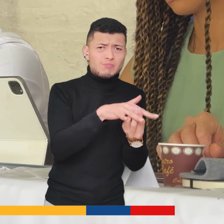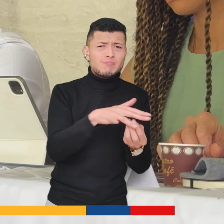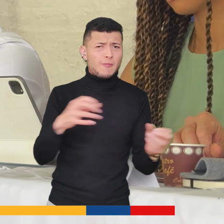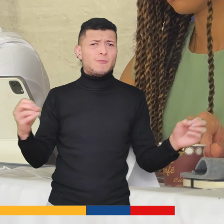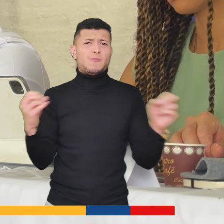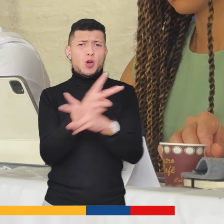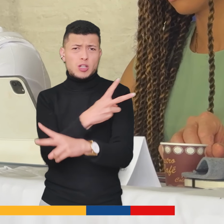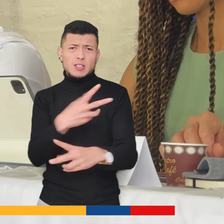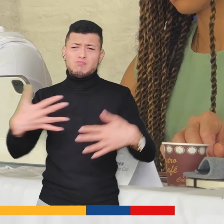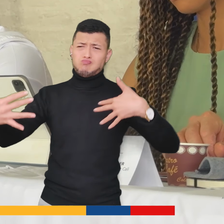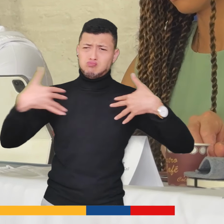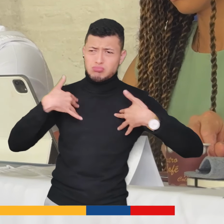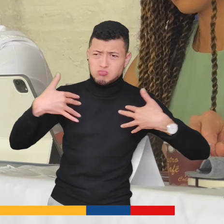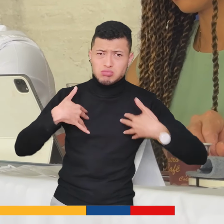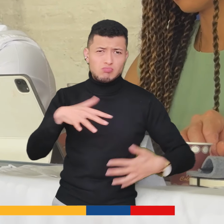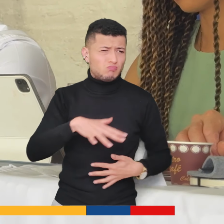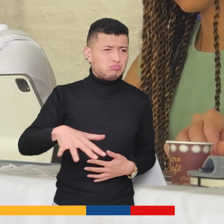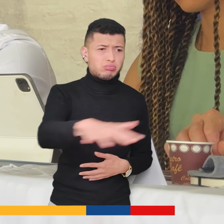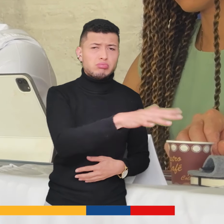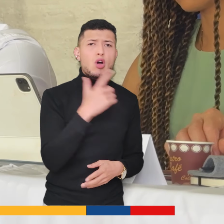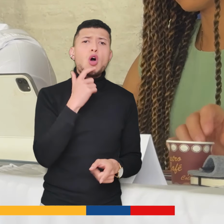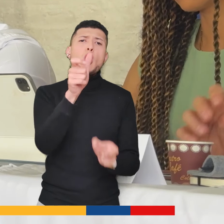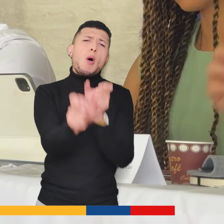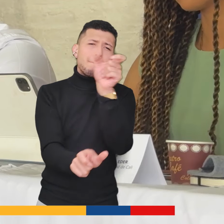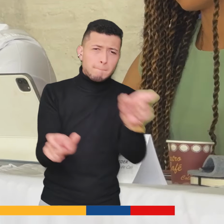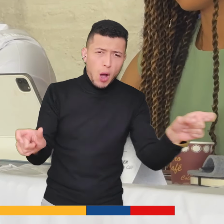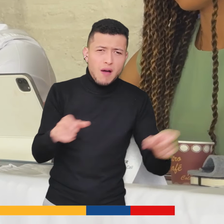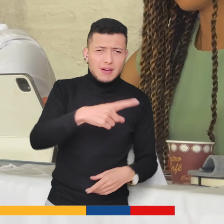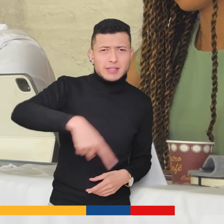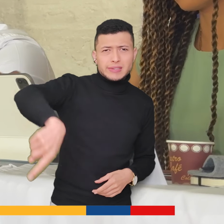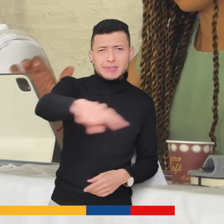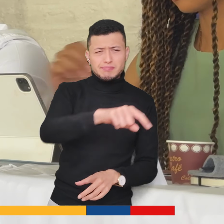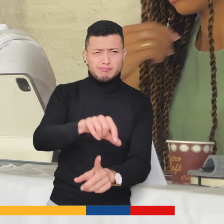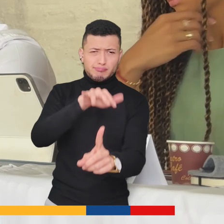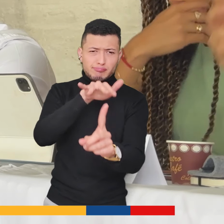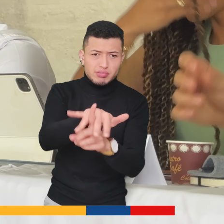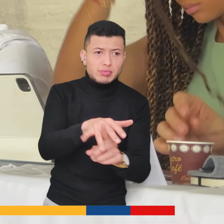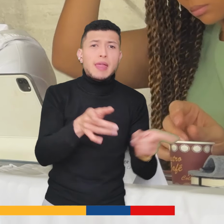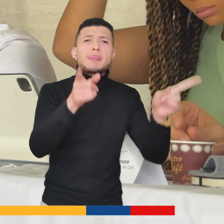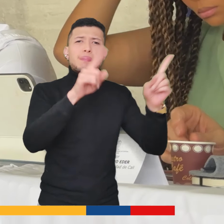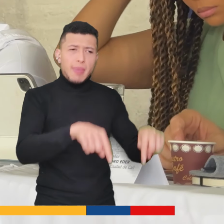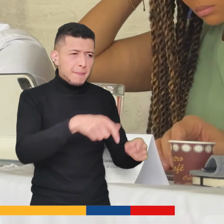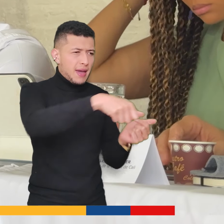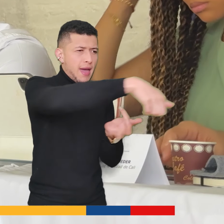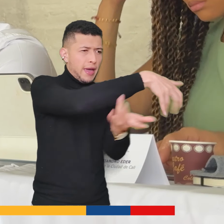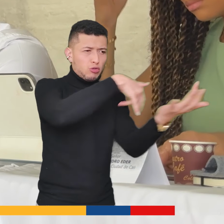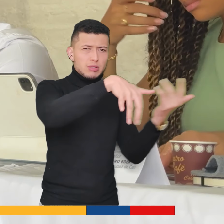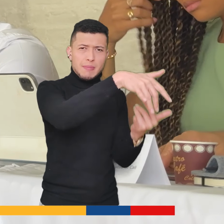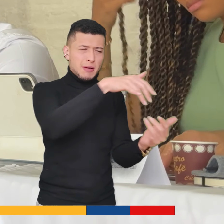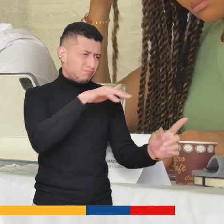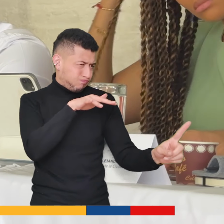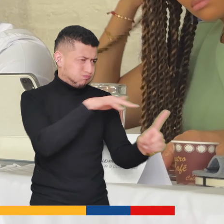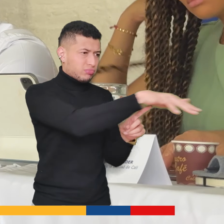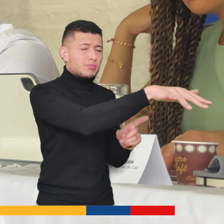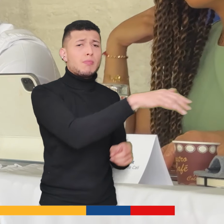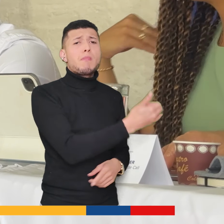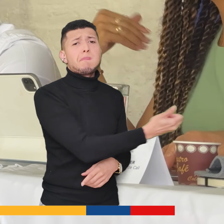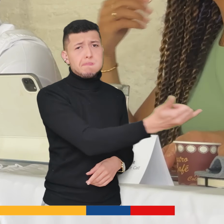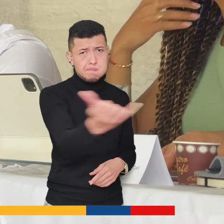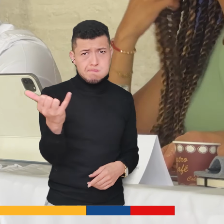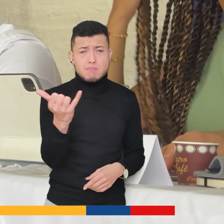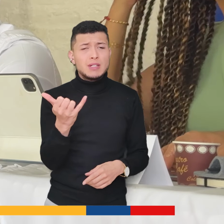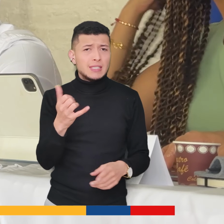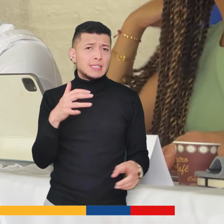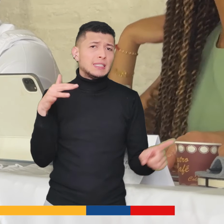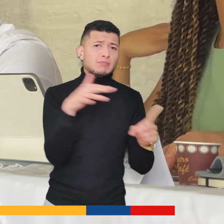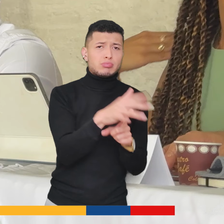violencia, tanto su población se ha visto afectada, pero sus ecosistemas también. Y